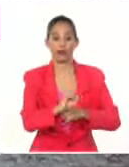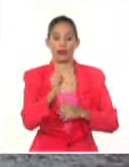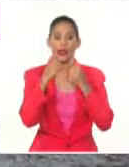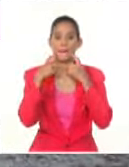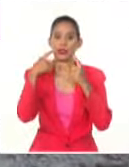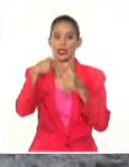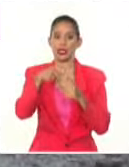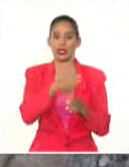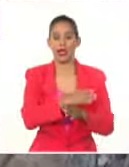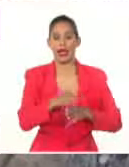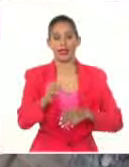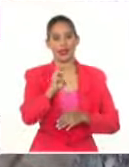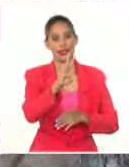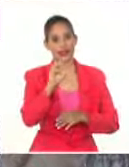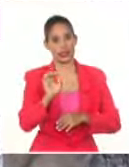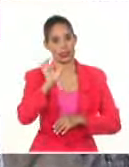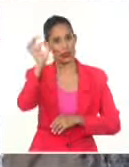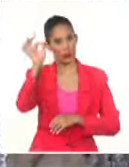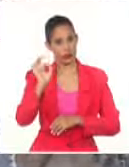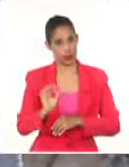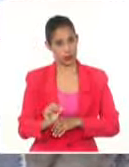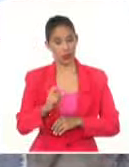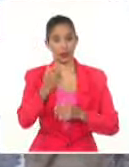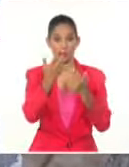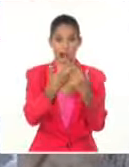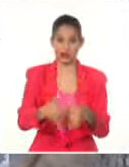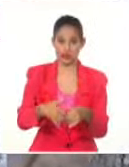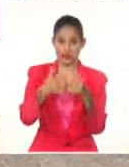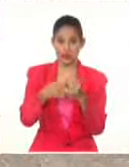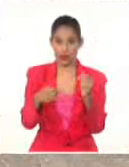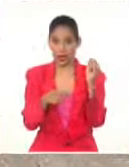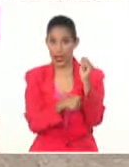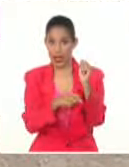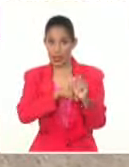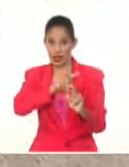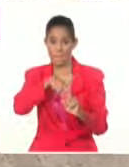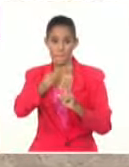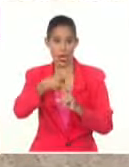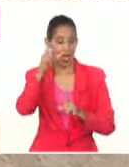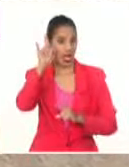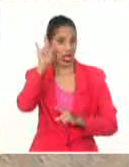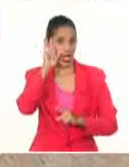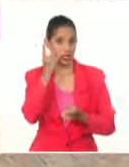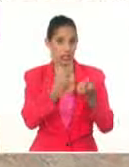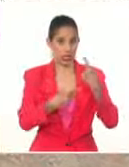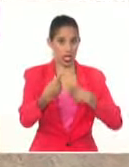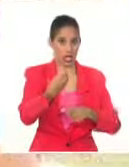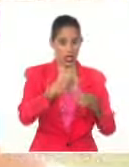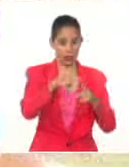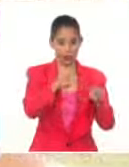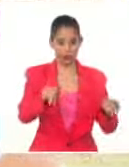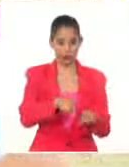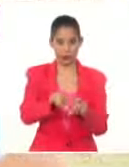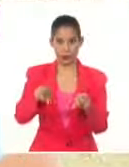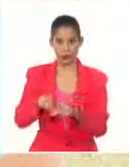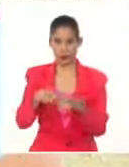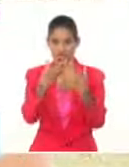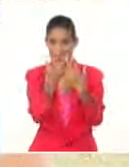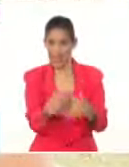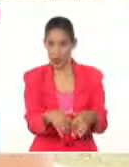del 30% en los rendimientos productivos de carne y leche en cada unidad ganadera. Con la elaboración de los